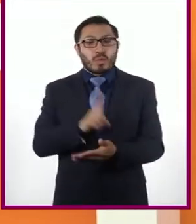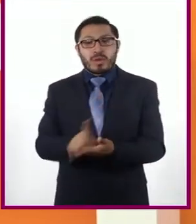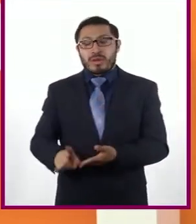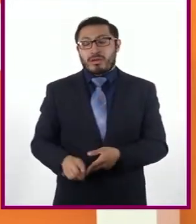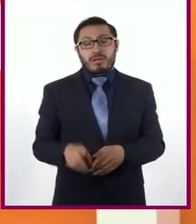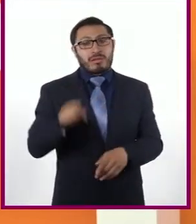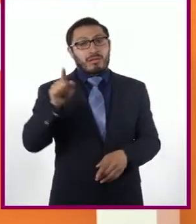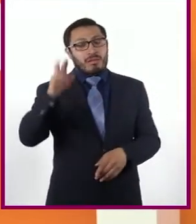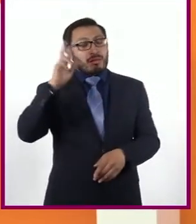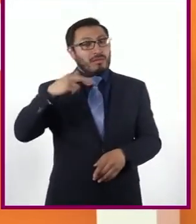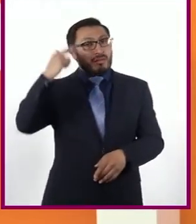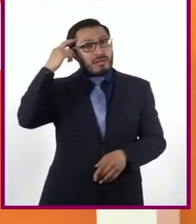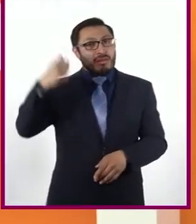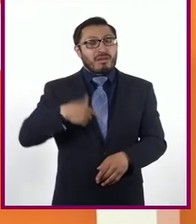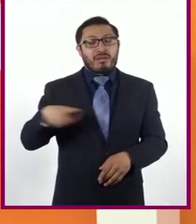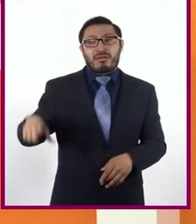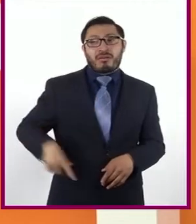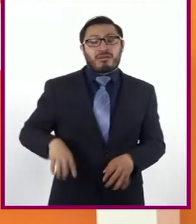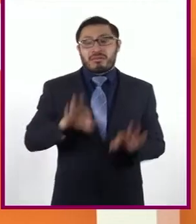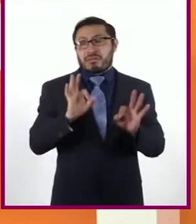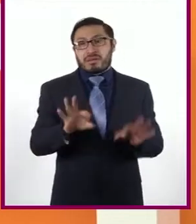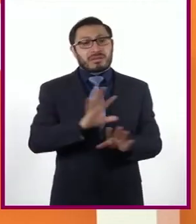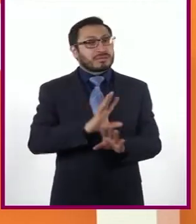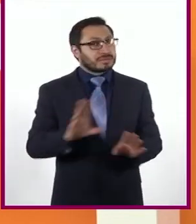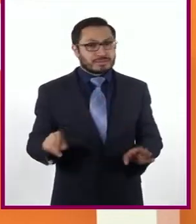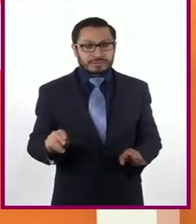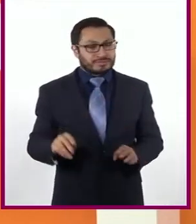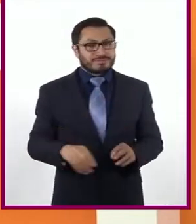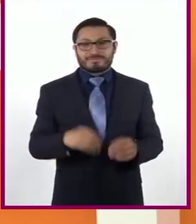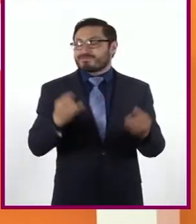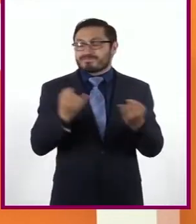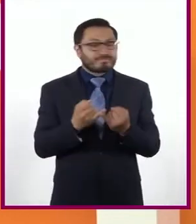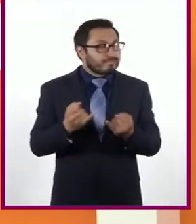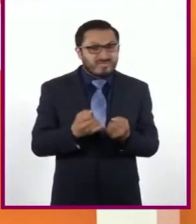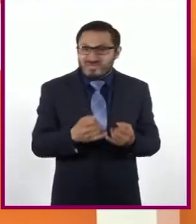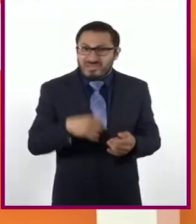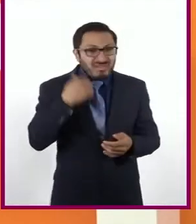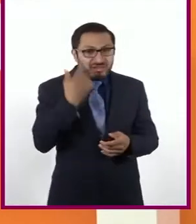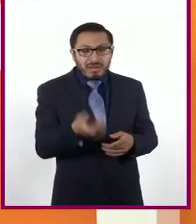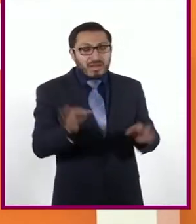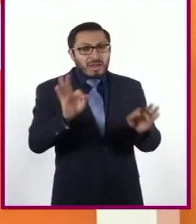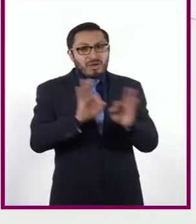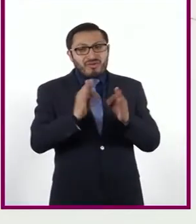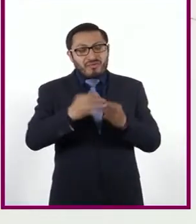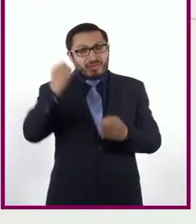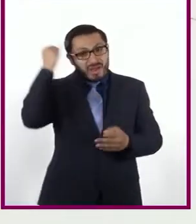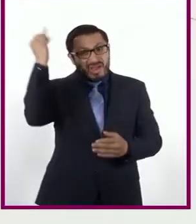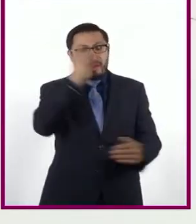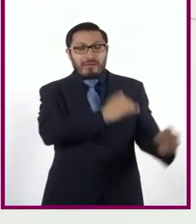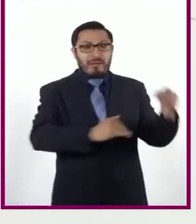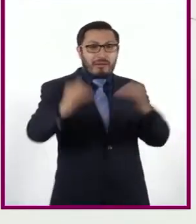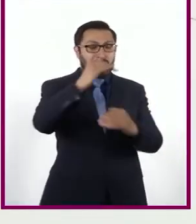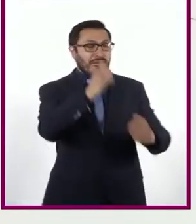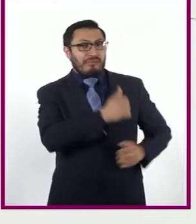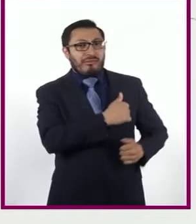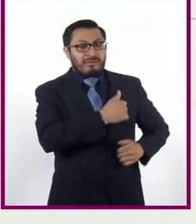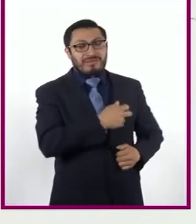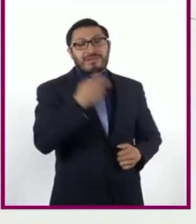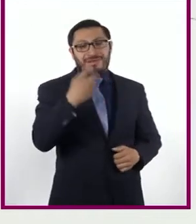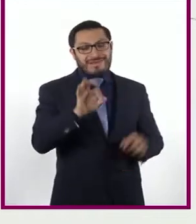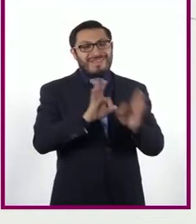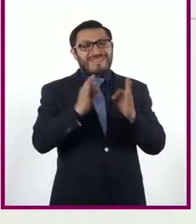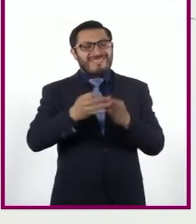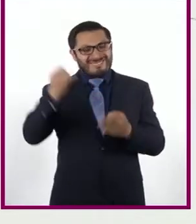de los reyes para gobernar. Además, se oponía a las ideas de jerarquía y autoridad. De acuerdo a estas